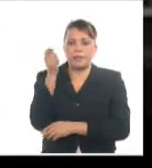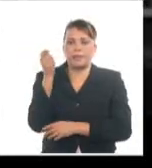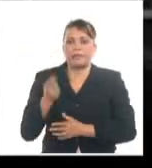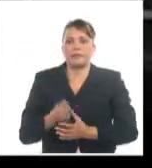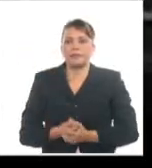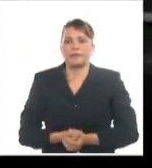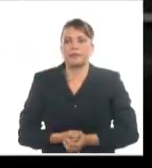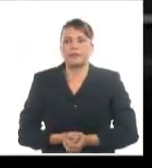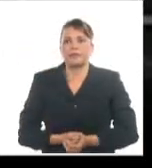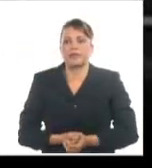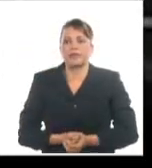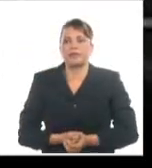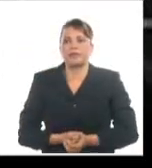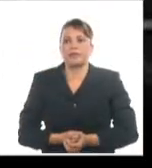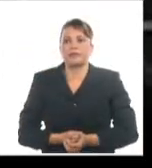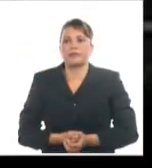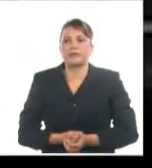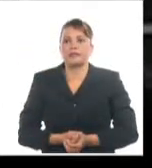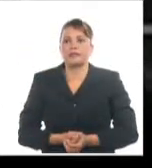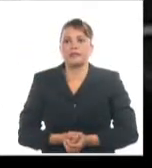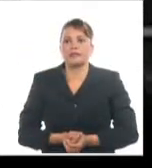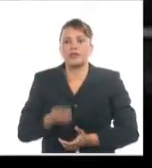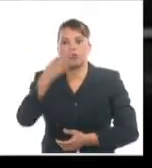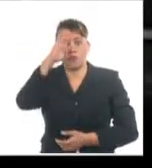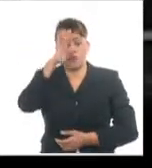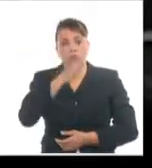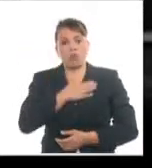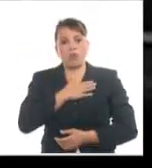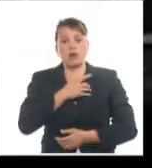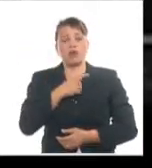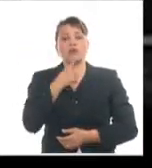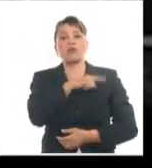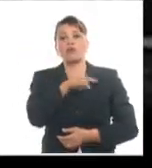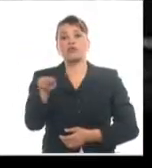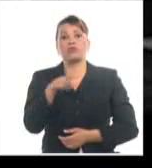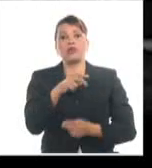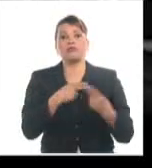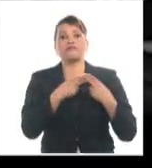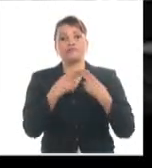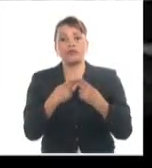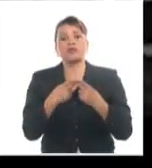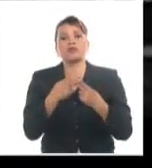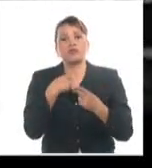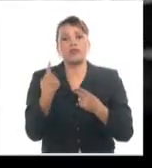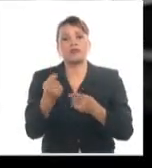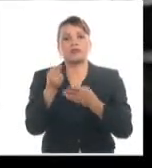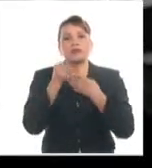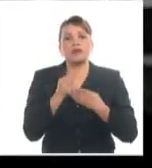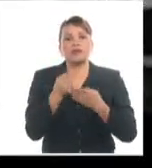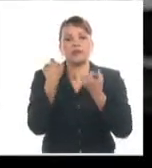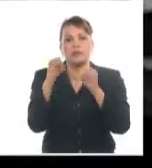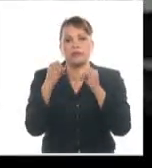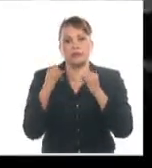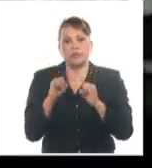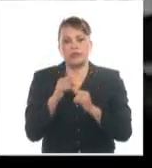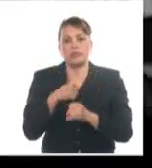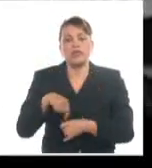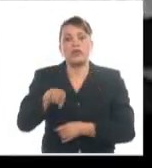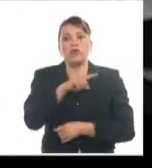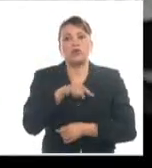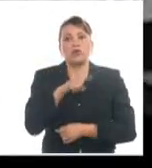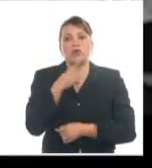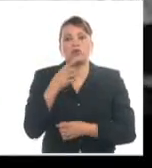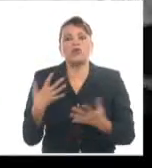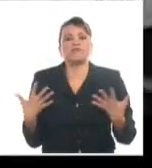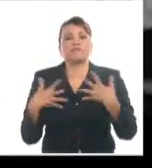Cubanos, con vuestro heroísmo cuento para consumar la independencia, con vuestra virtud para consolidar